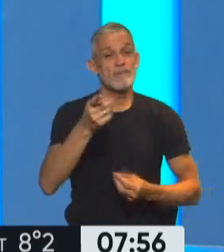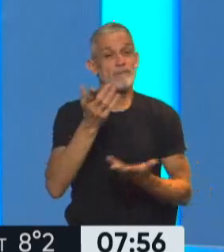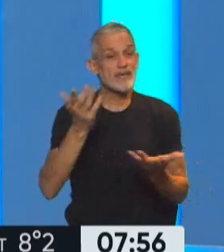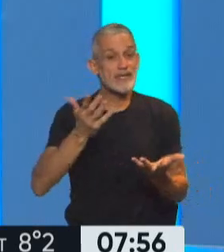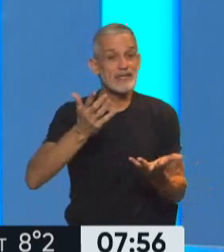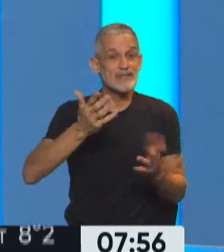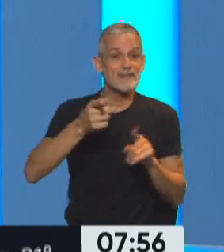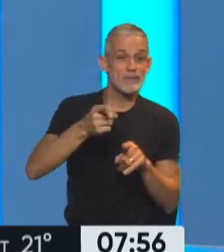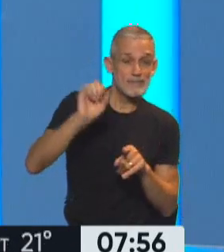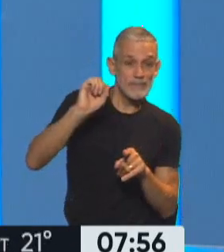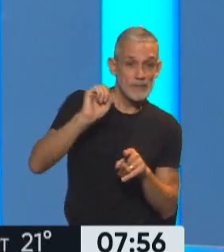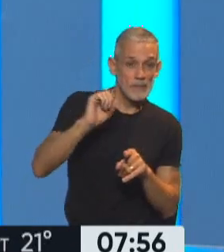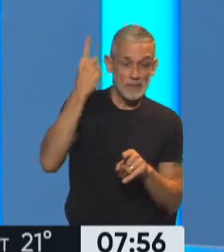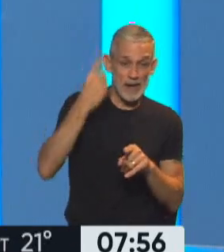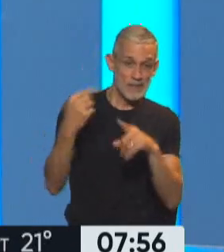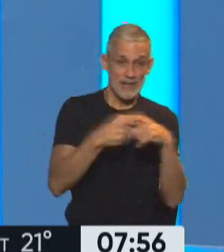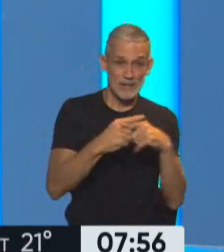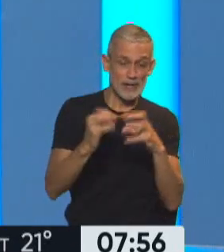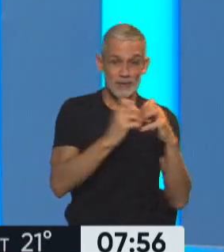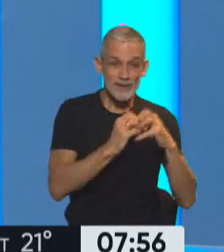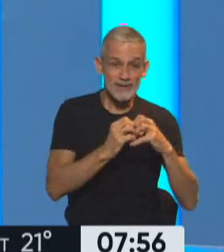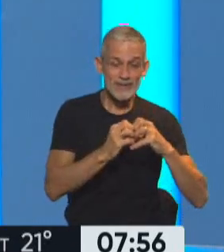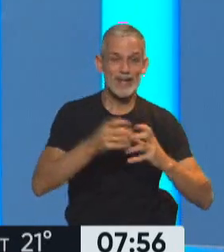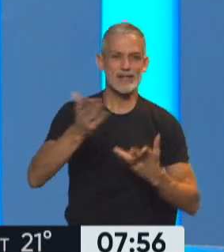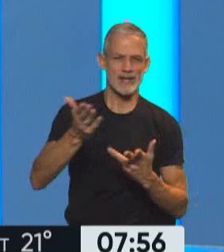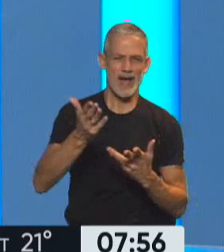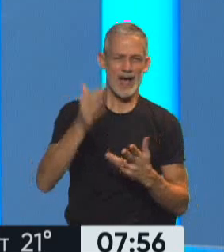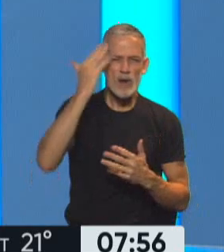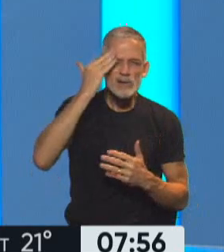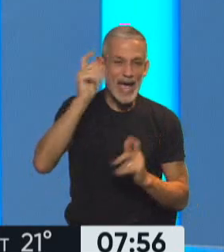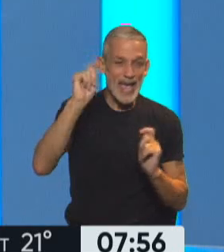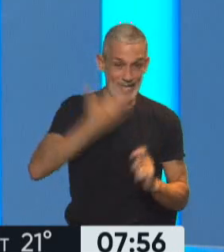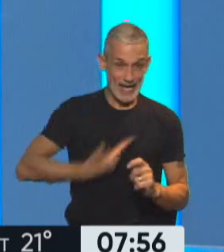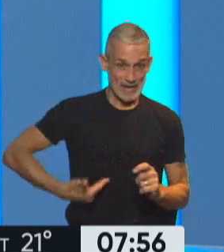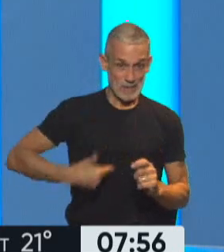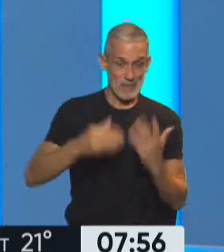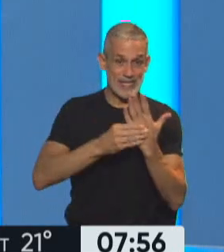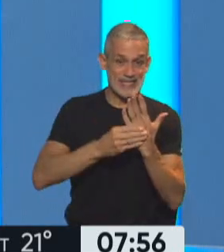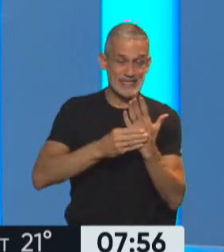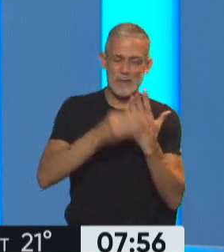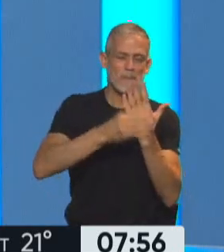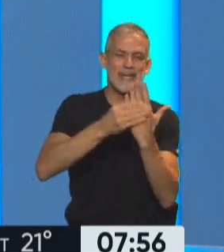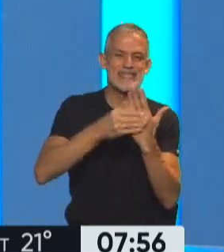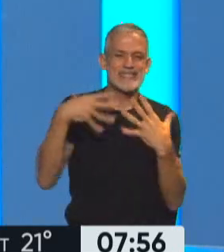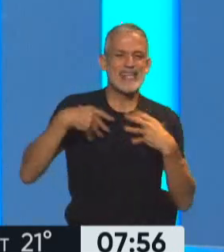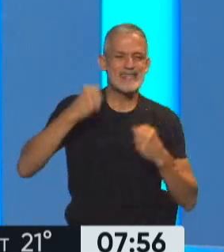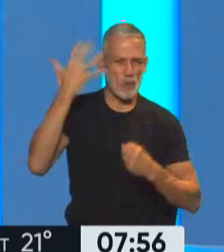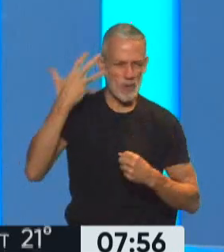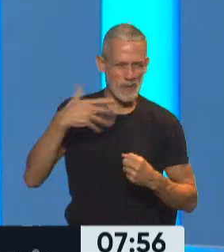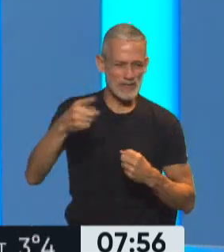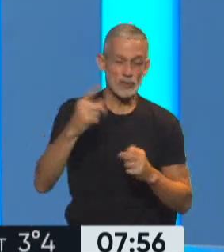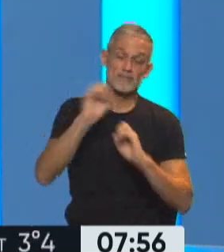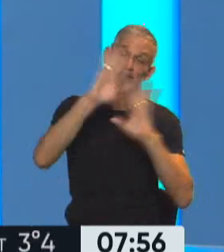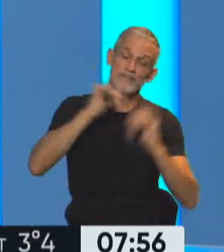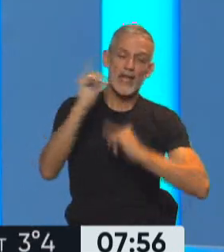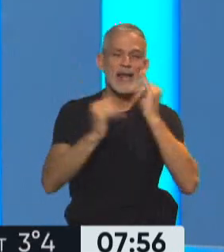en este contexto del debate por las vacunas la palabra obsesión fue Carla Bisotti, la ministra de Salud de la Nación, cuando tuvo que aclarar